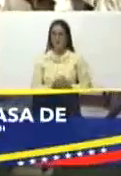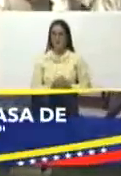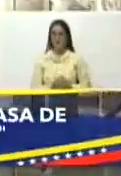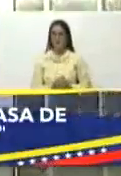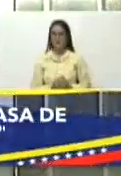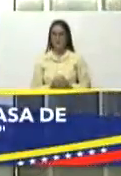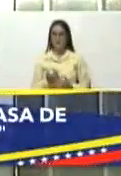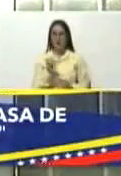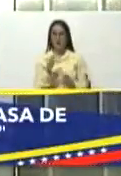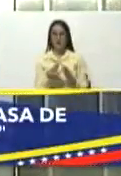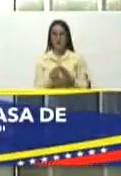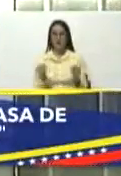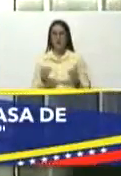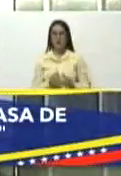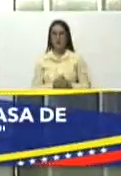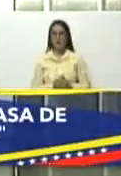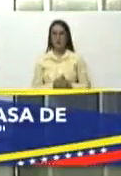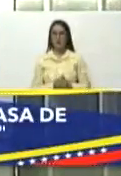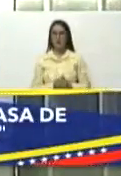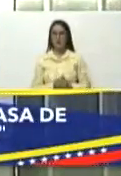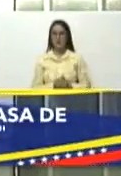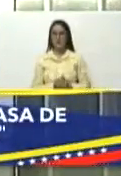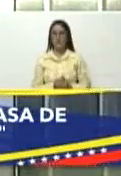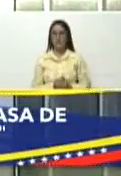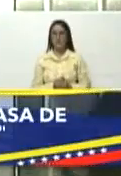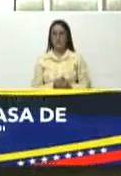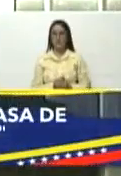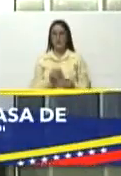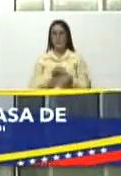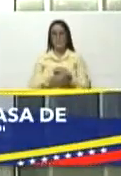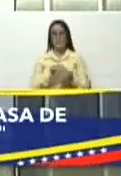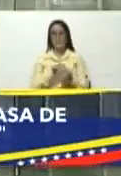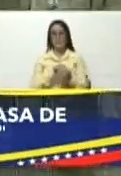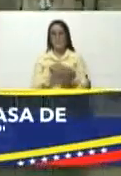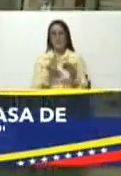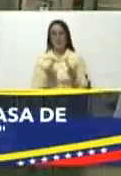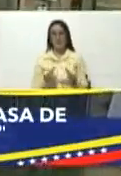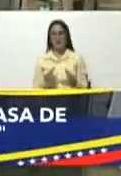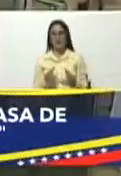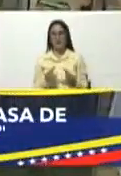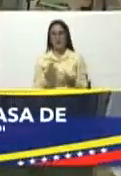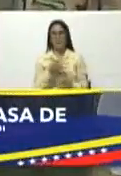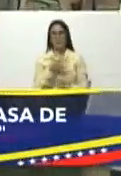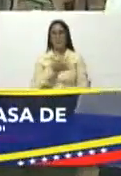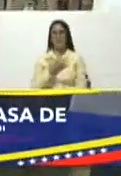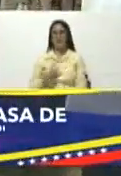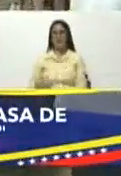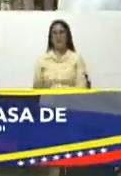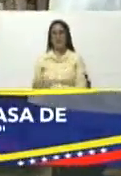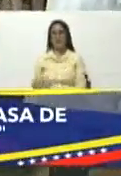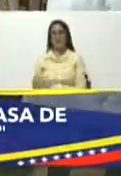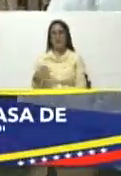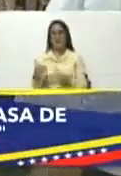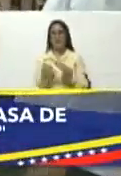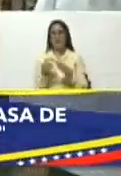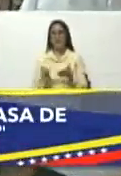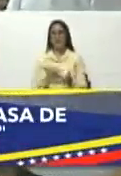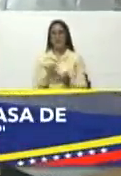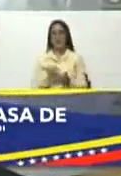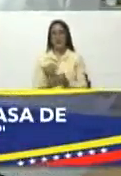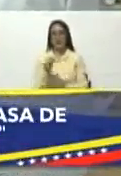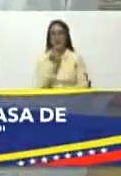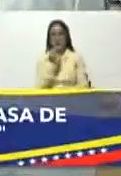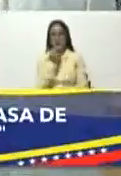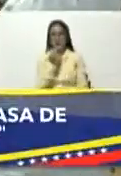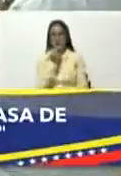tenemos todo, tenemos el ministerio, la presidenta del Instituto Nacional de